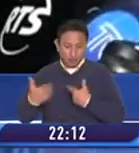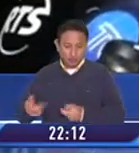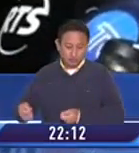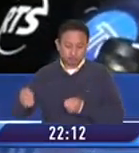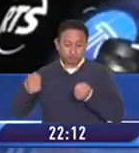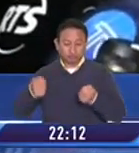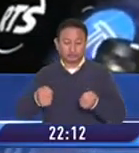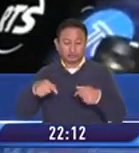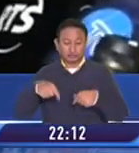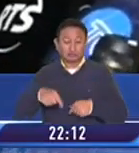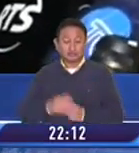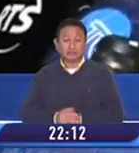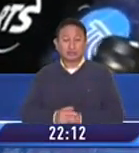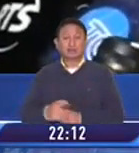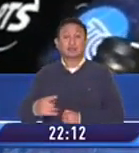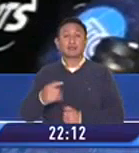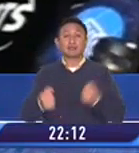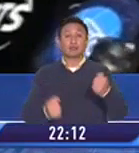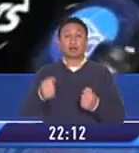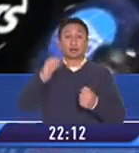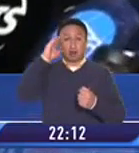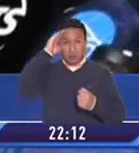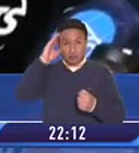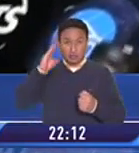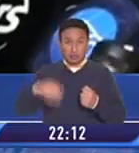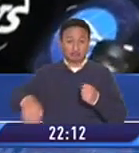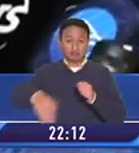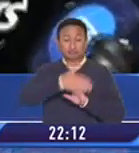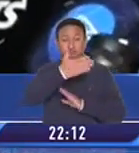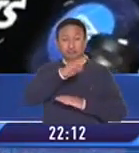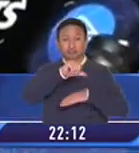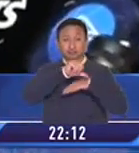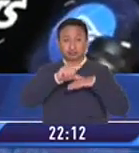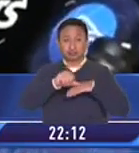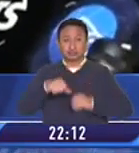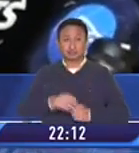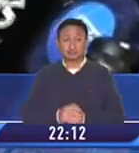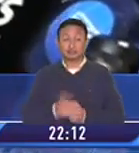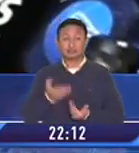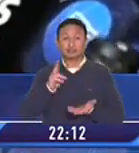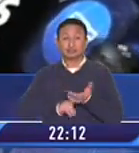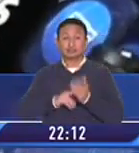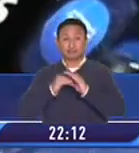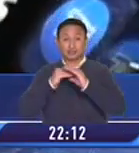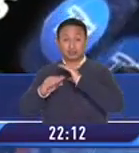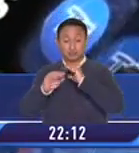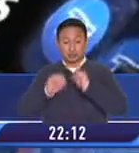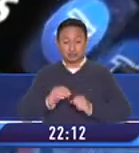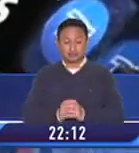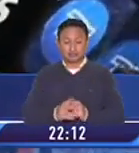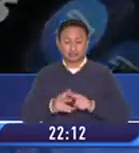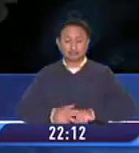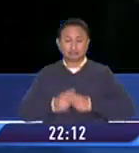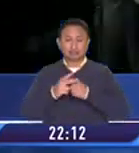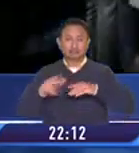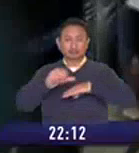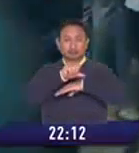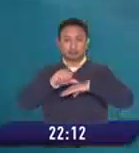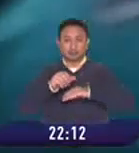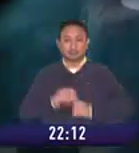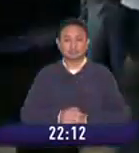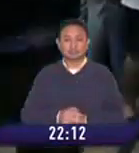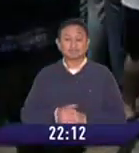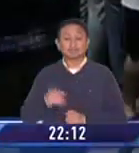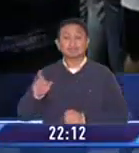estamos esperando el carro térmico que lo va a trasladar al centro forense. Voy a enviar el oficio respectivo para que procedan a realizar la autopsia de ley. Según